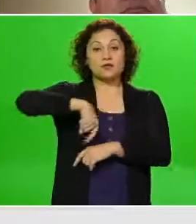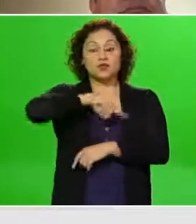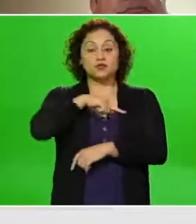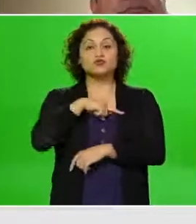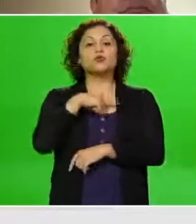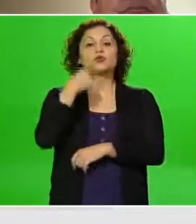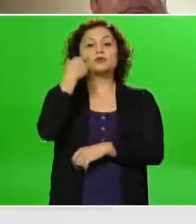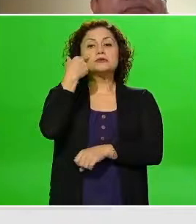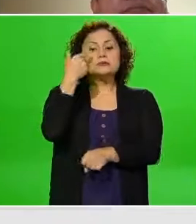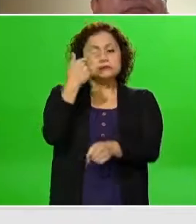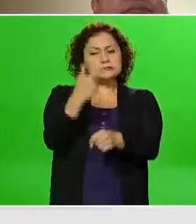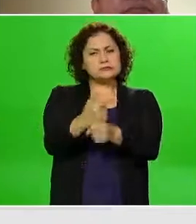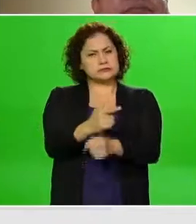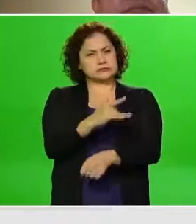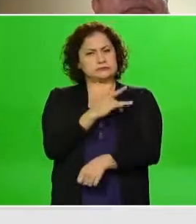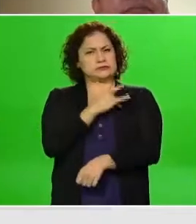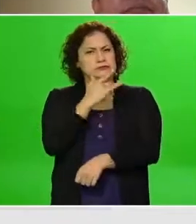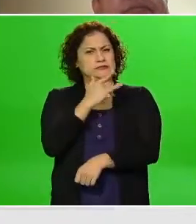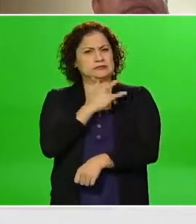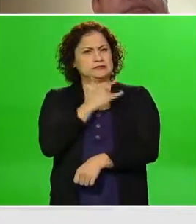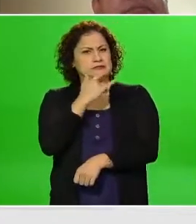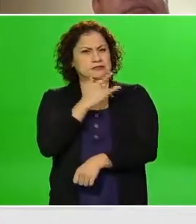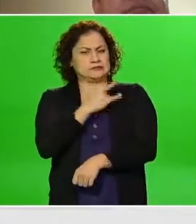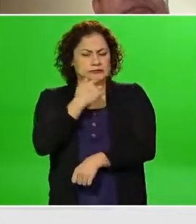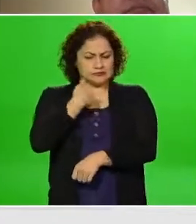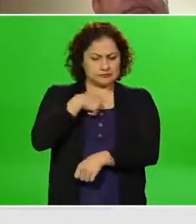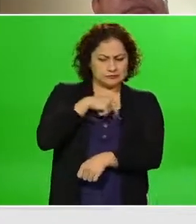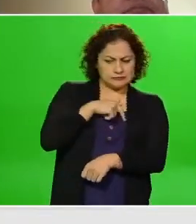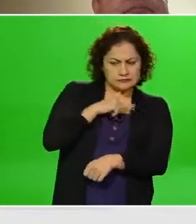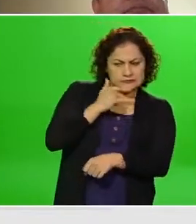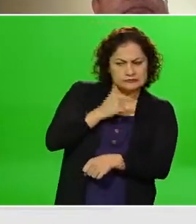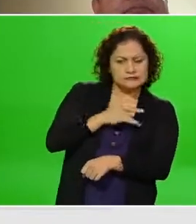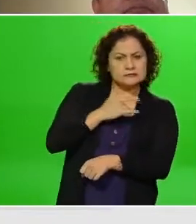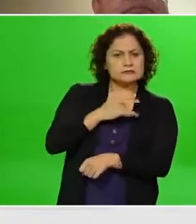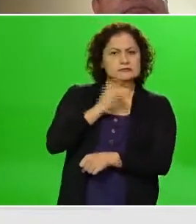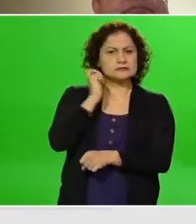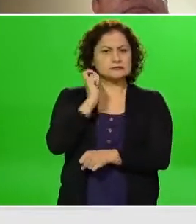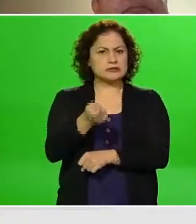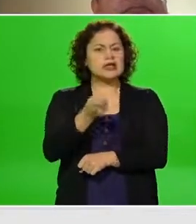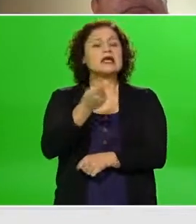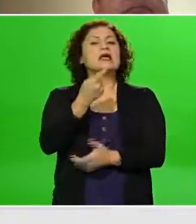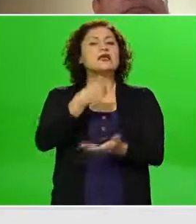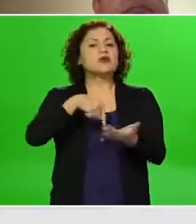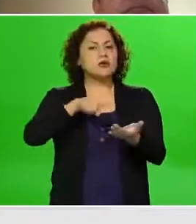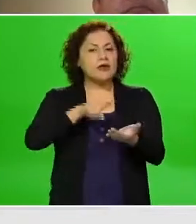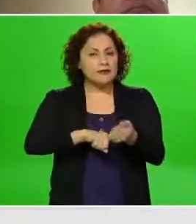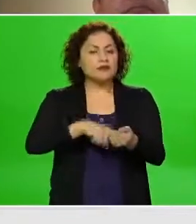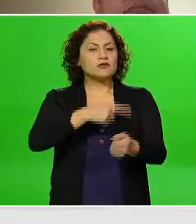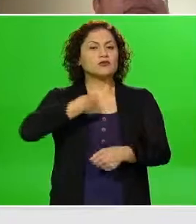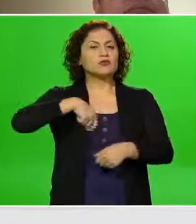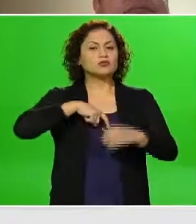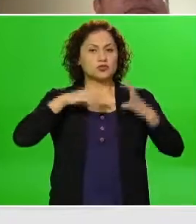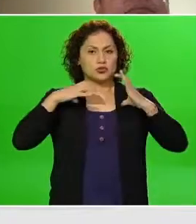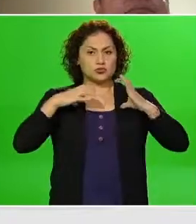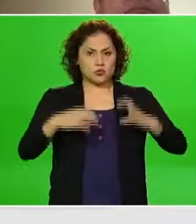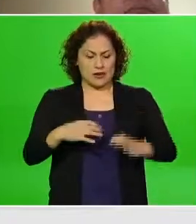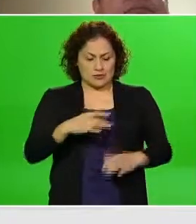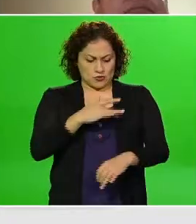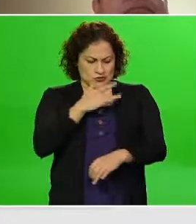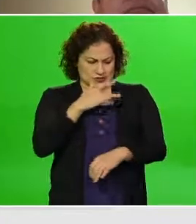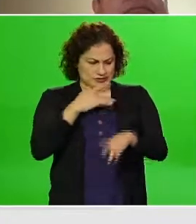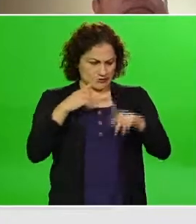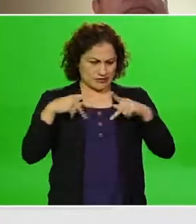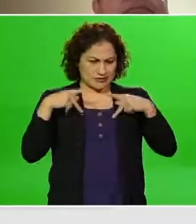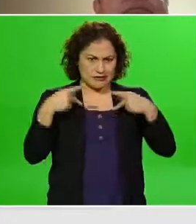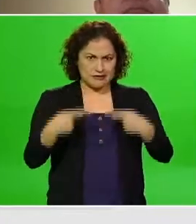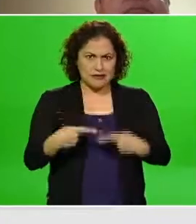propia percepción, desde nuestra propia identificación, nuestras comorbilidades y trabajemos en ella. Es un tiempo en el